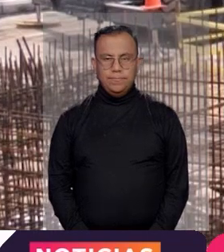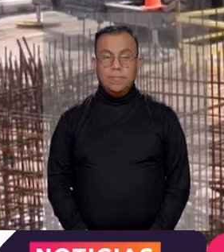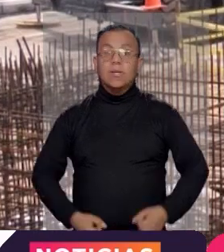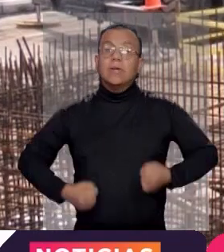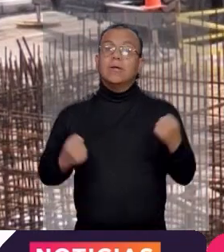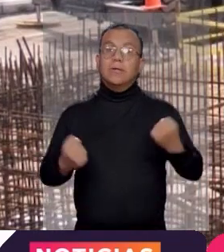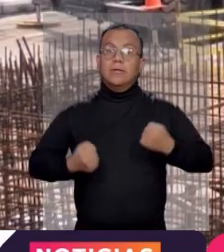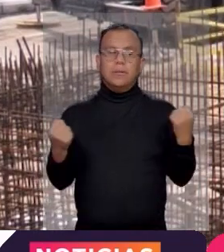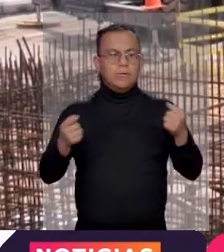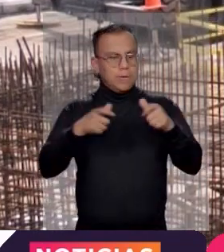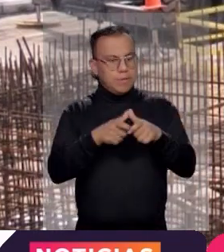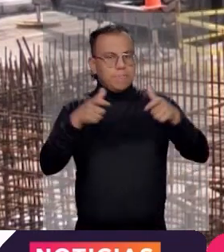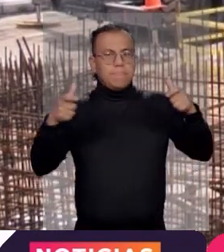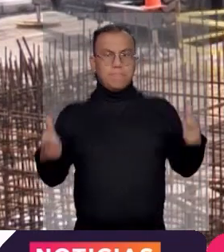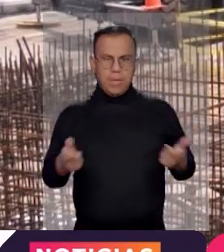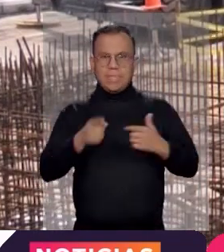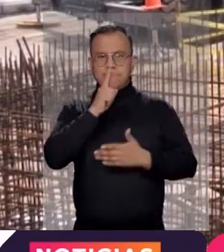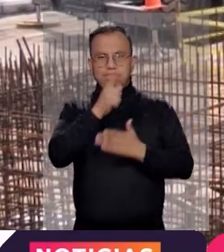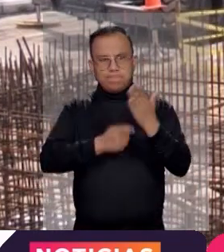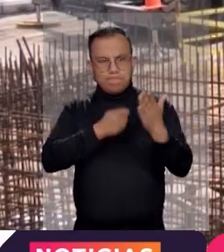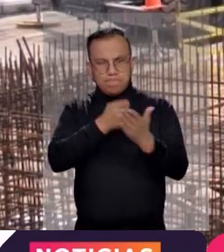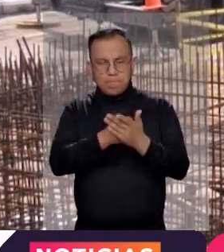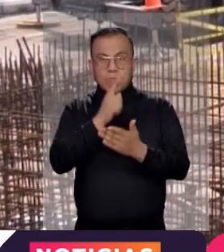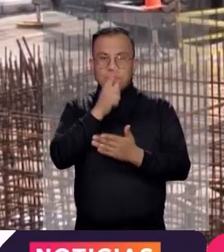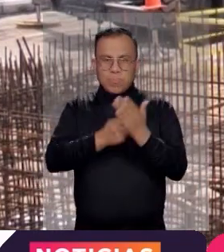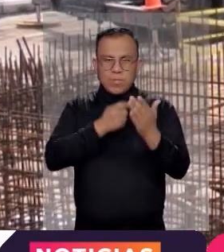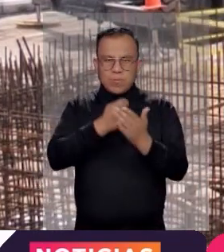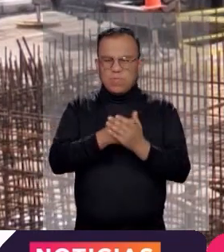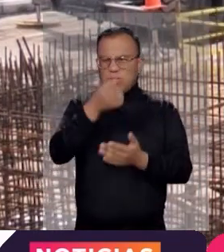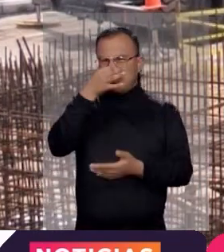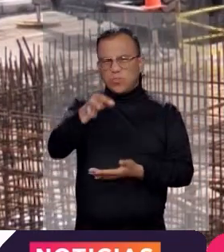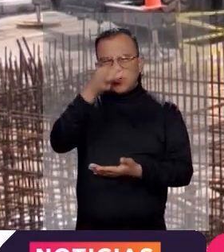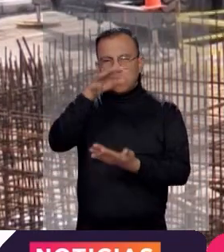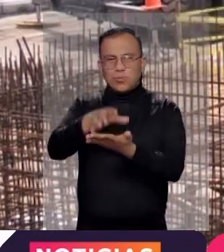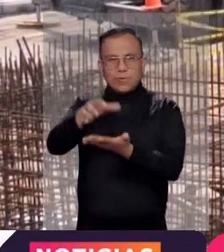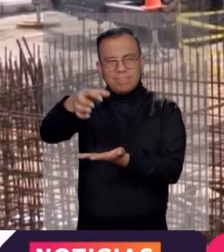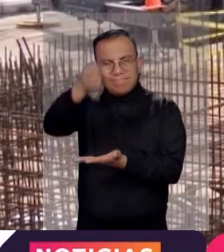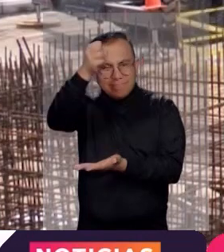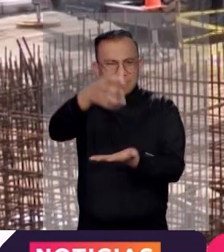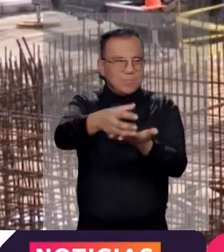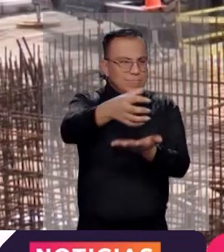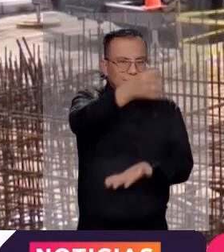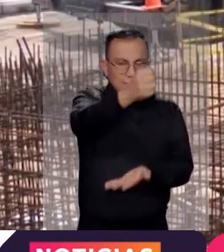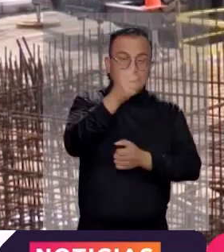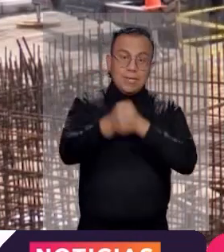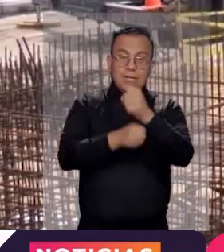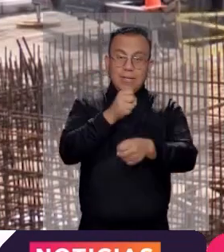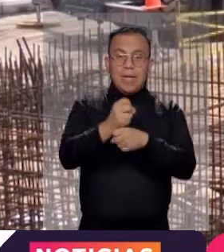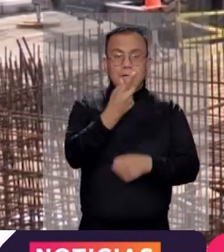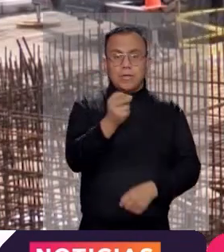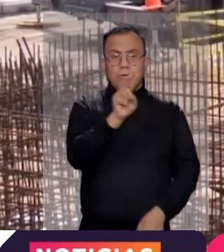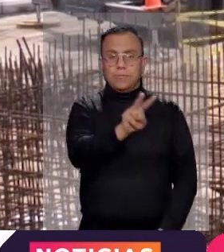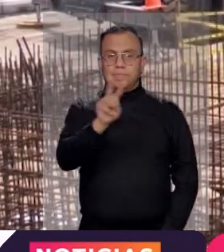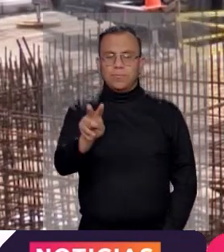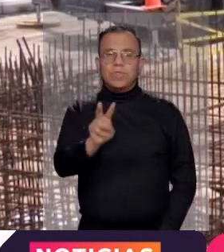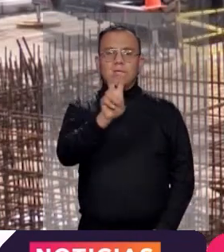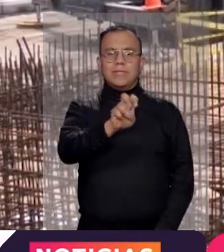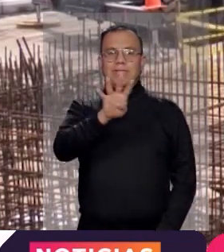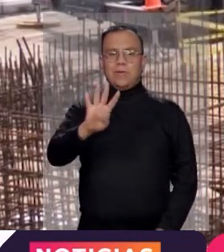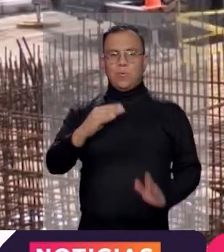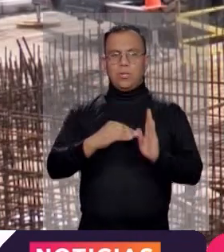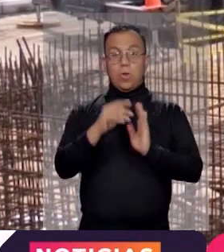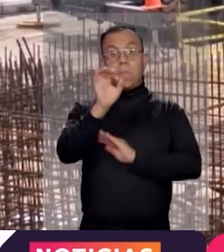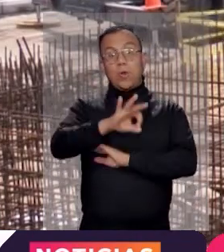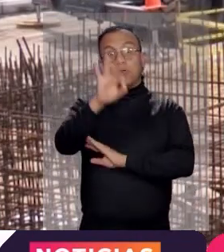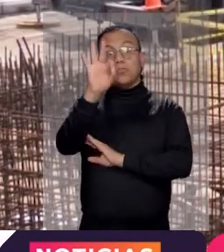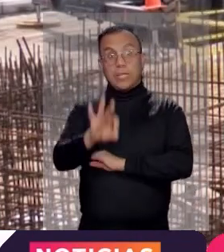En Bogotá aumentaron los comparendos por arrojar y dejar basuras en el espacio público. En 2022 se han registrado 74%